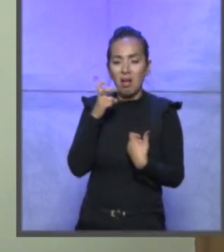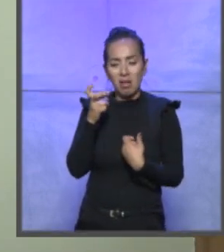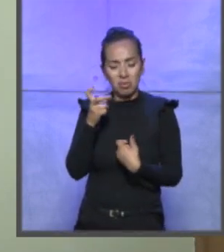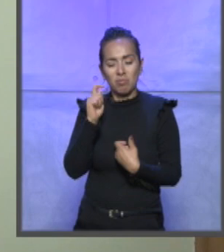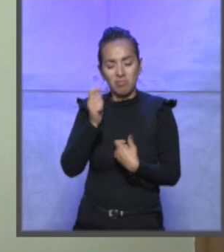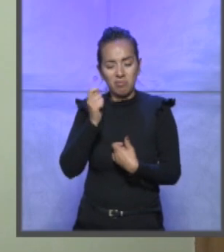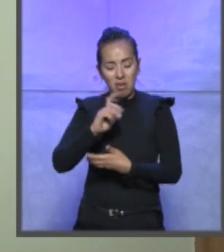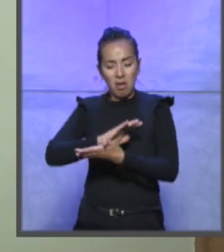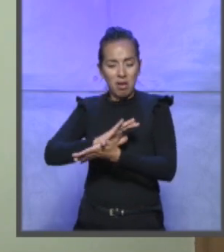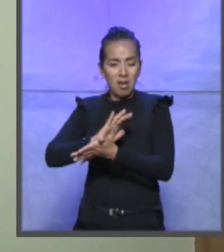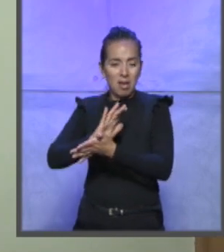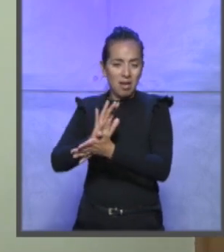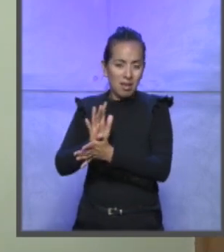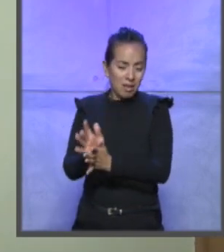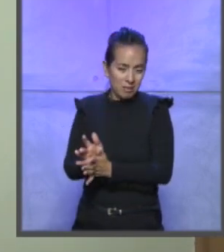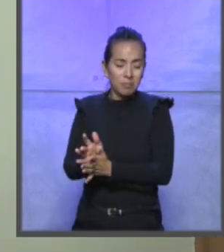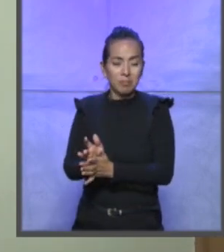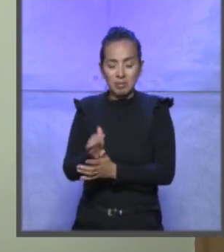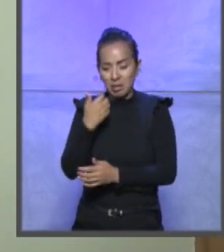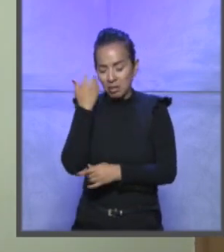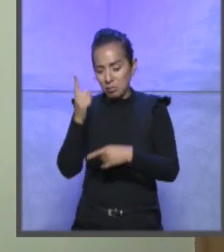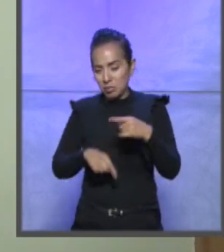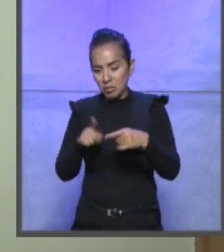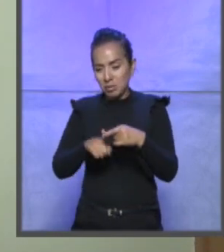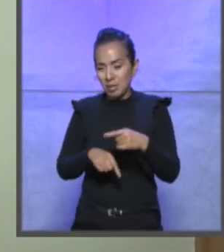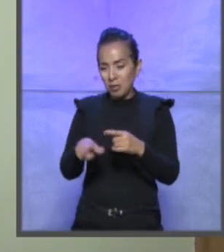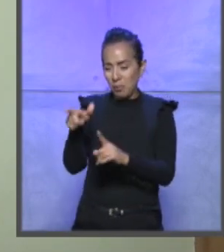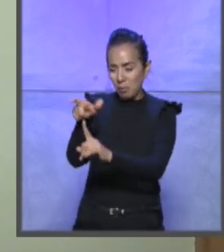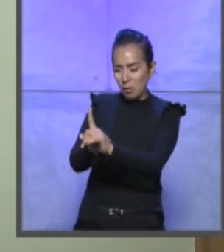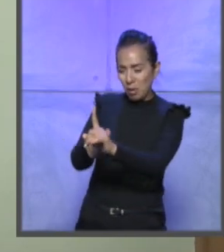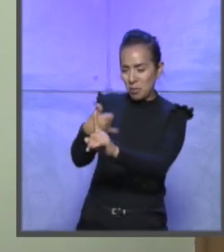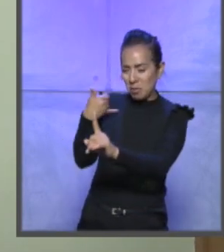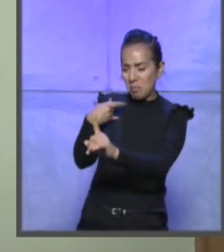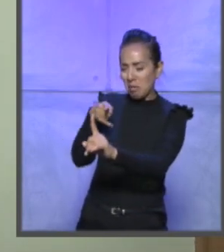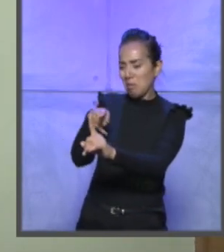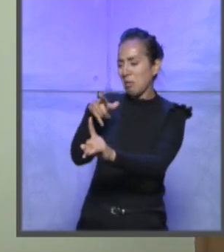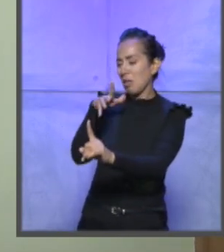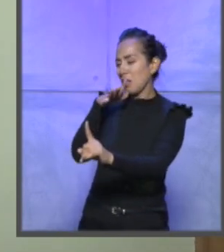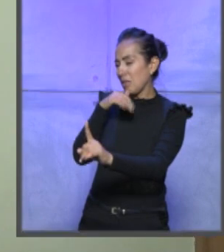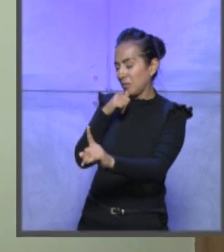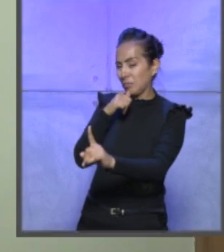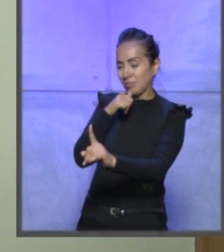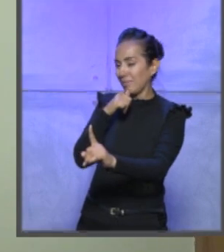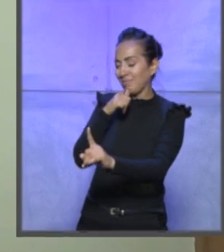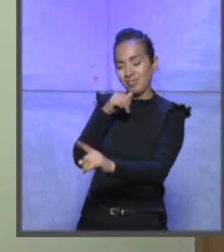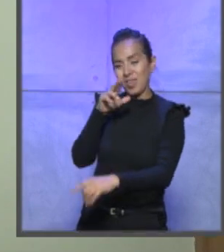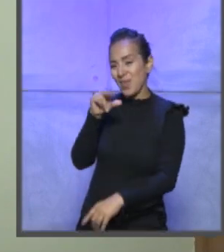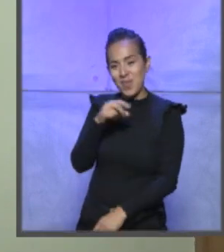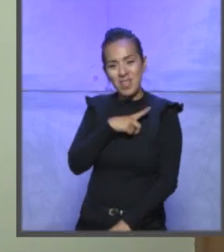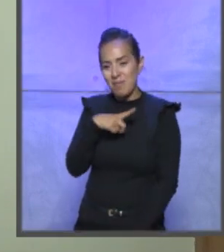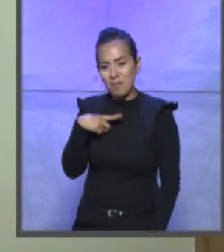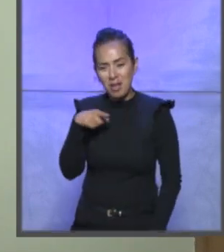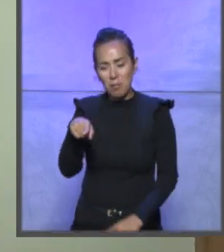de la discriminación que se está tratando de erradicar. No debemos subestimar en lo absoluto a ningún